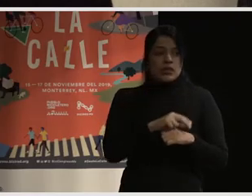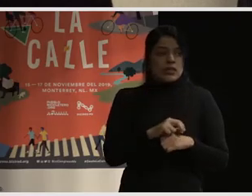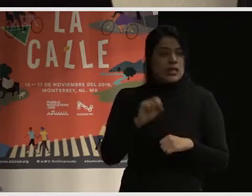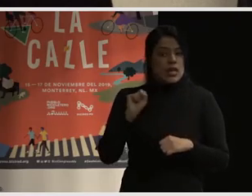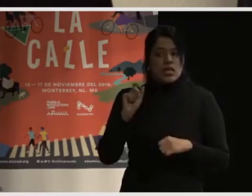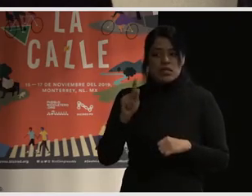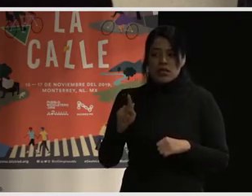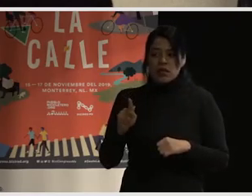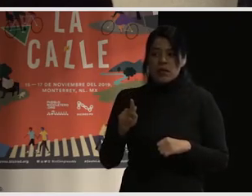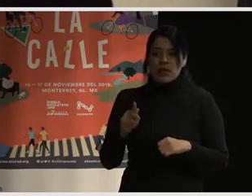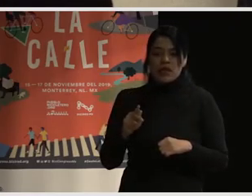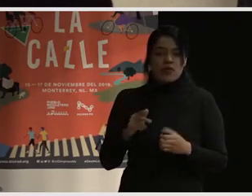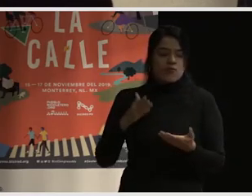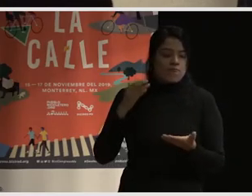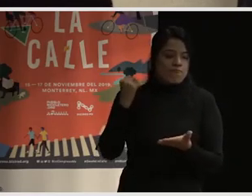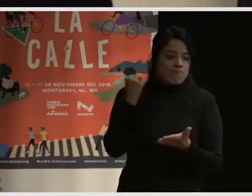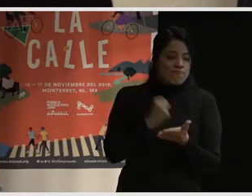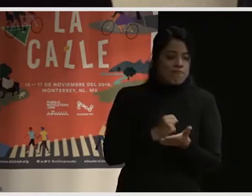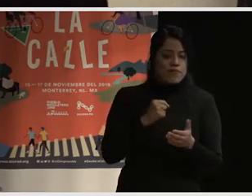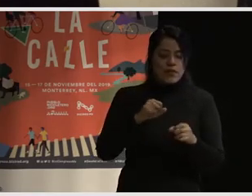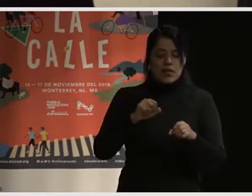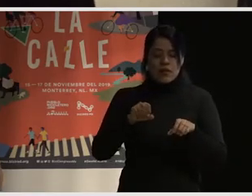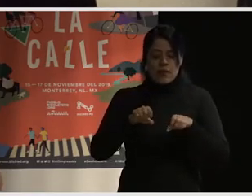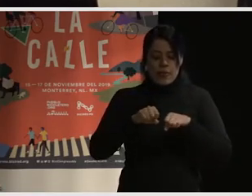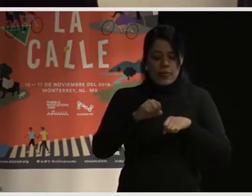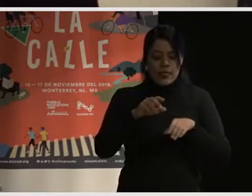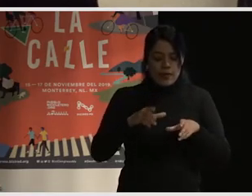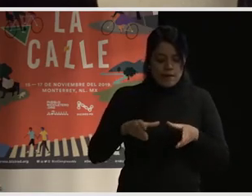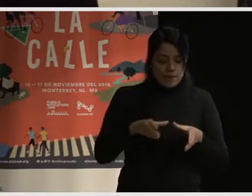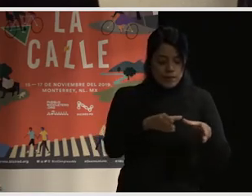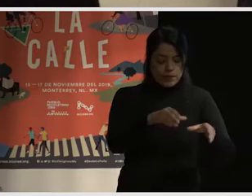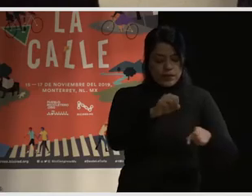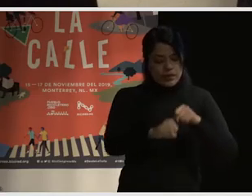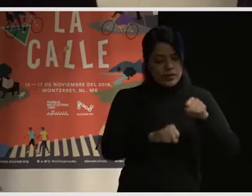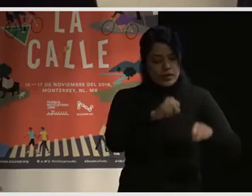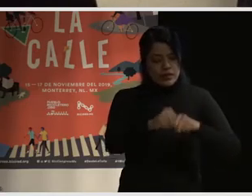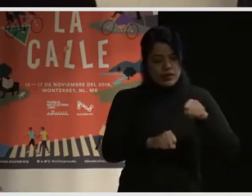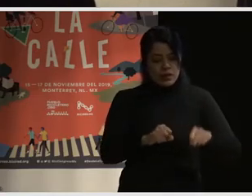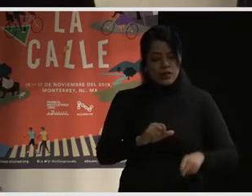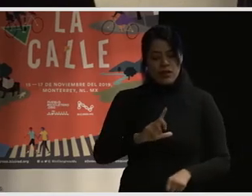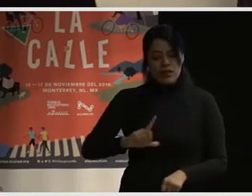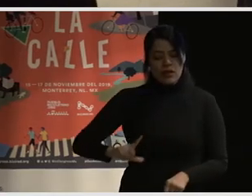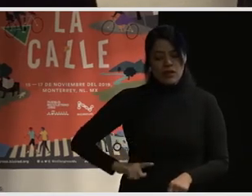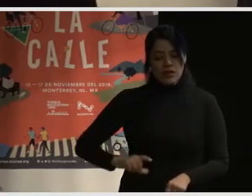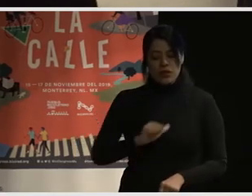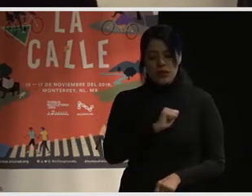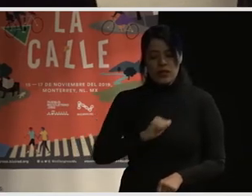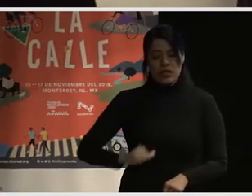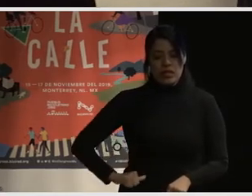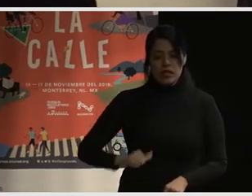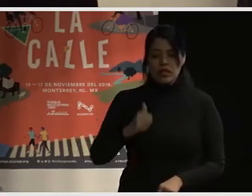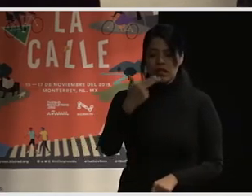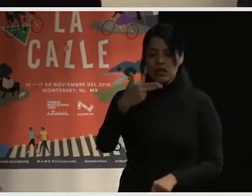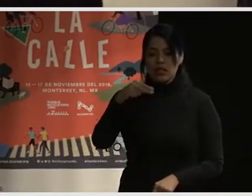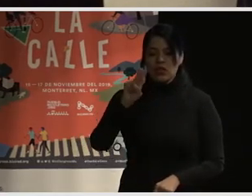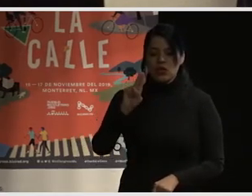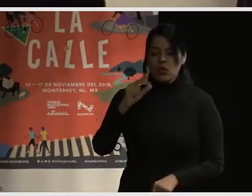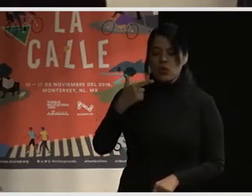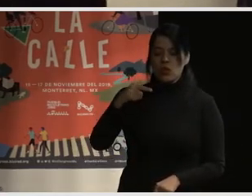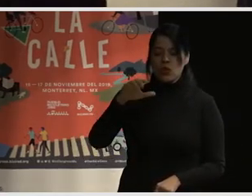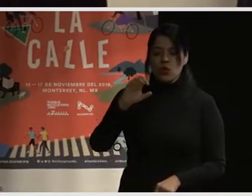pedro la imposición de las ciclovías en la administración de hugo terminaron en el fracaso rotundo